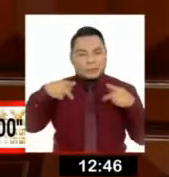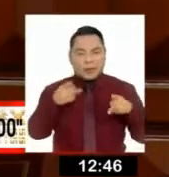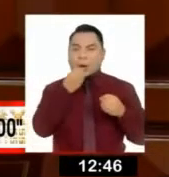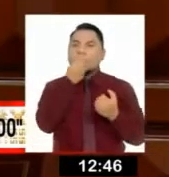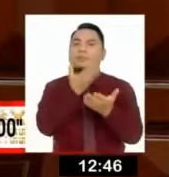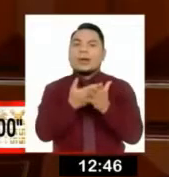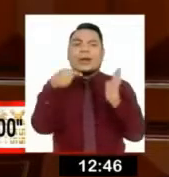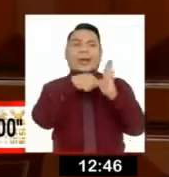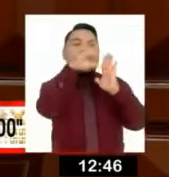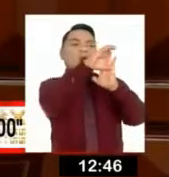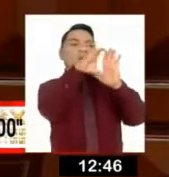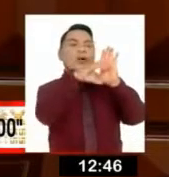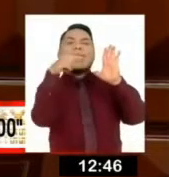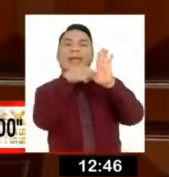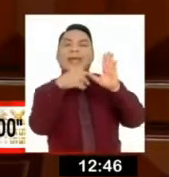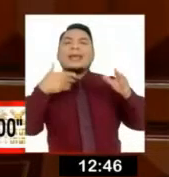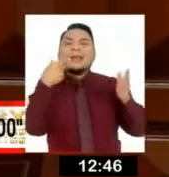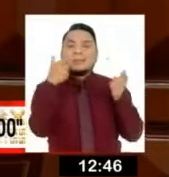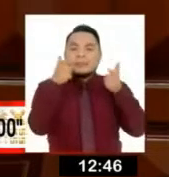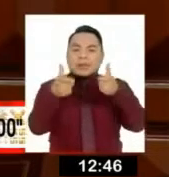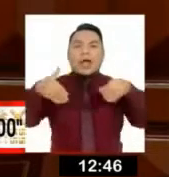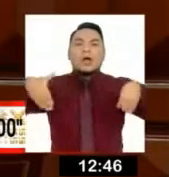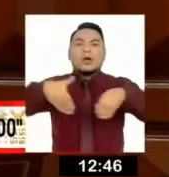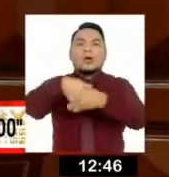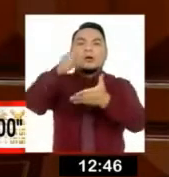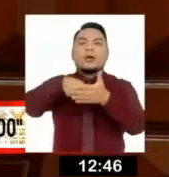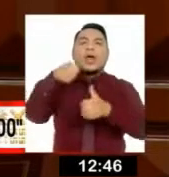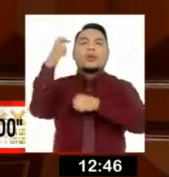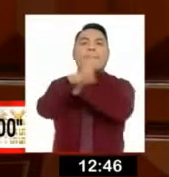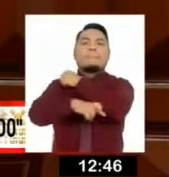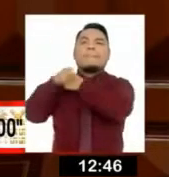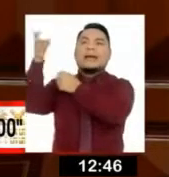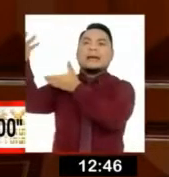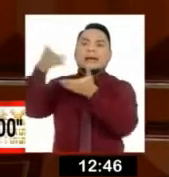adecuar los contratos a